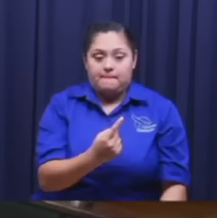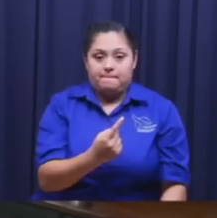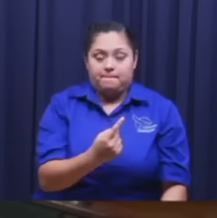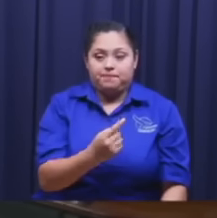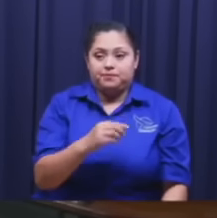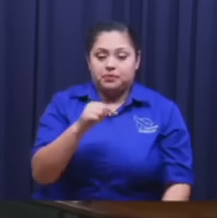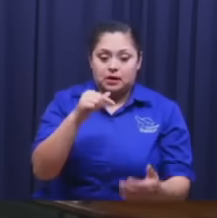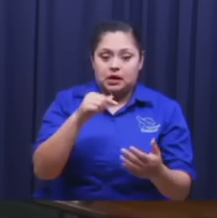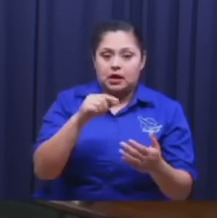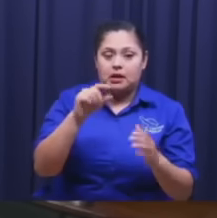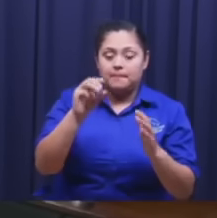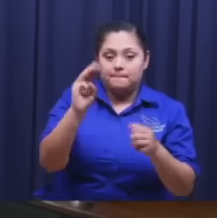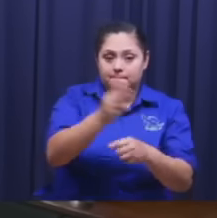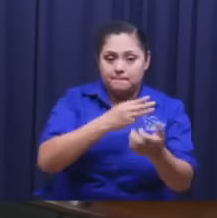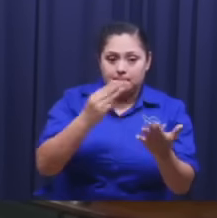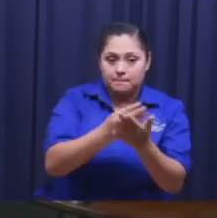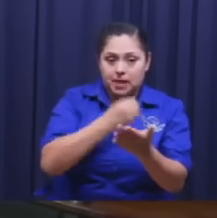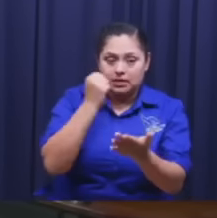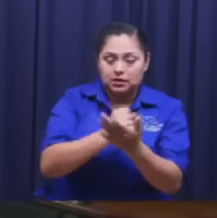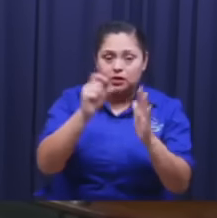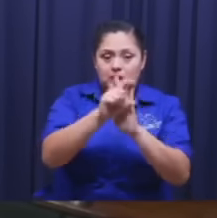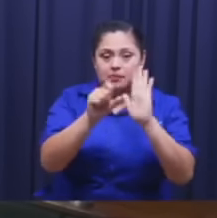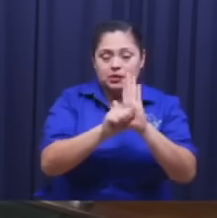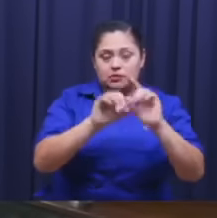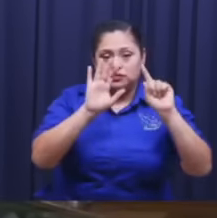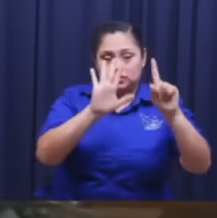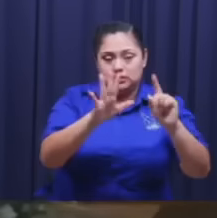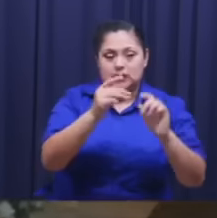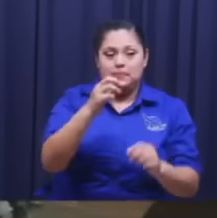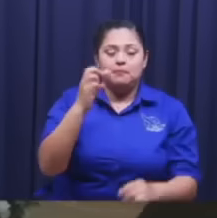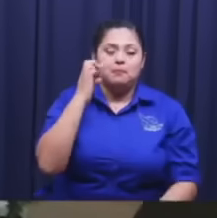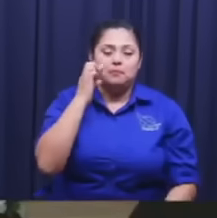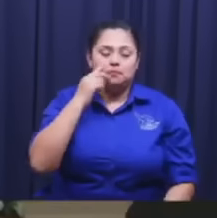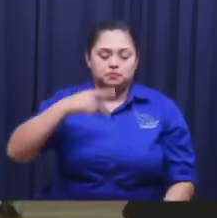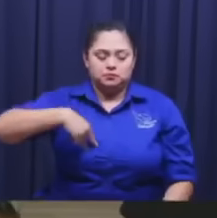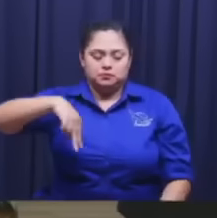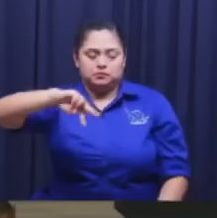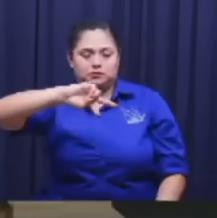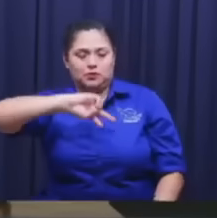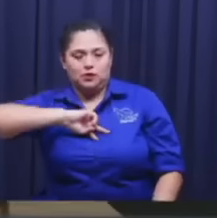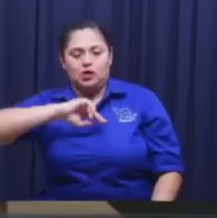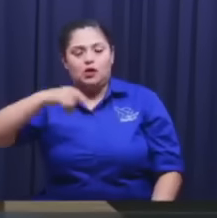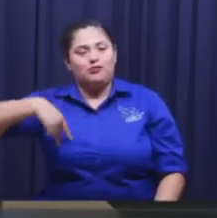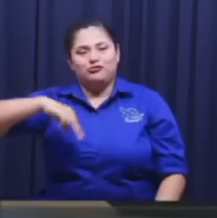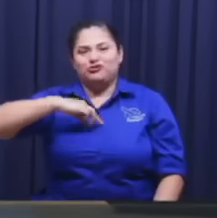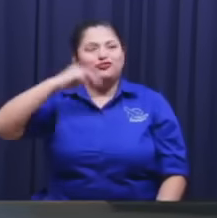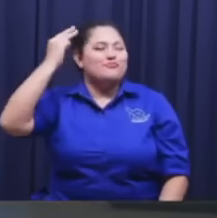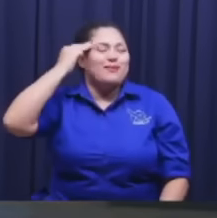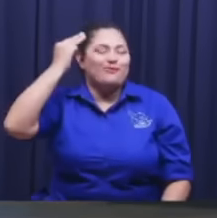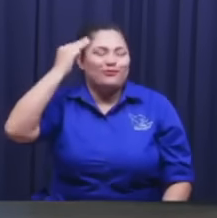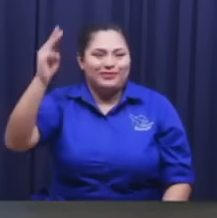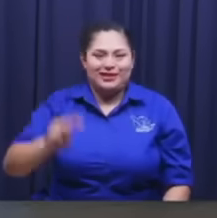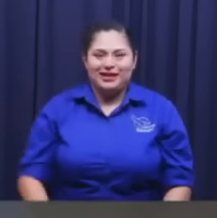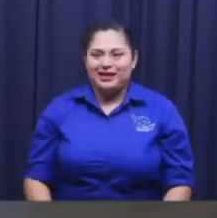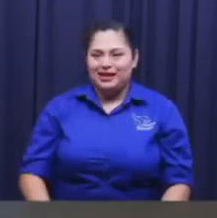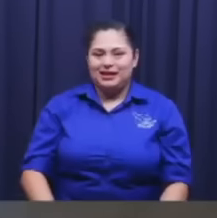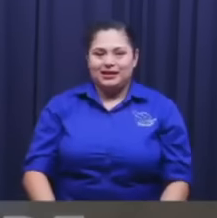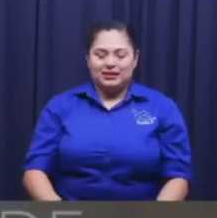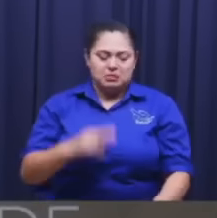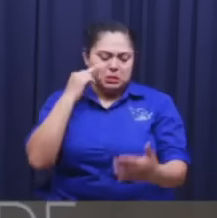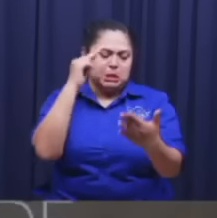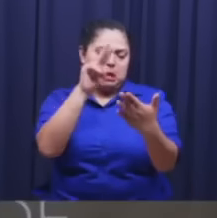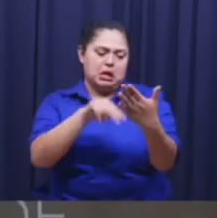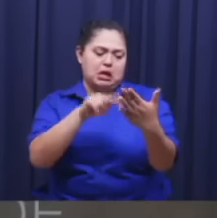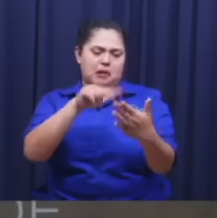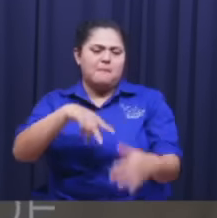capítulo 6, en la oración que el Señor nos enseñó a hacer, en el Padre Nuestro, que nos la aprendimos de memoria, ¿verdad? Pero la aprendimos y